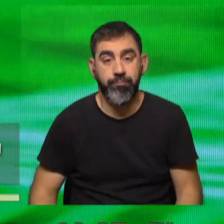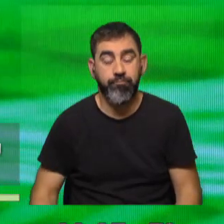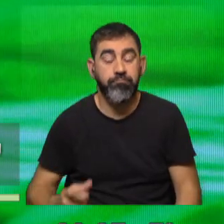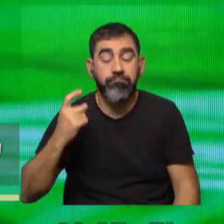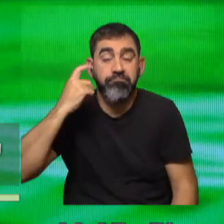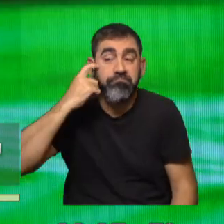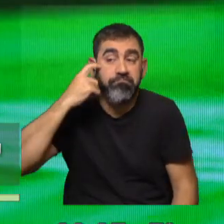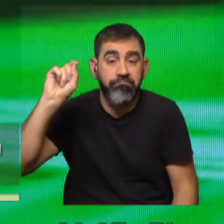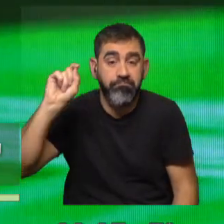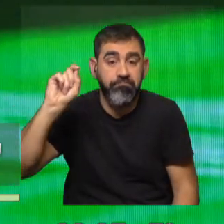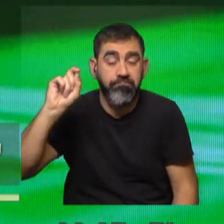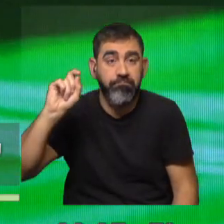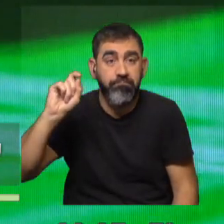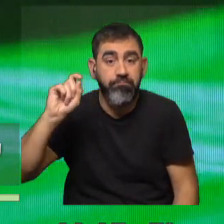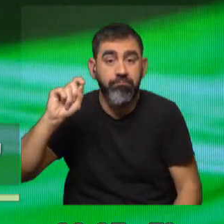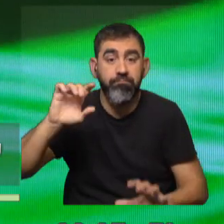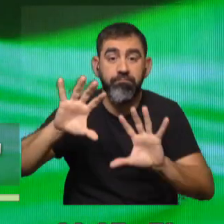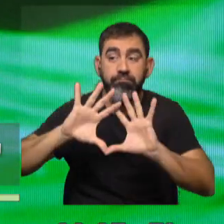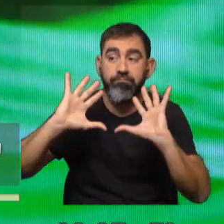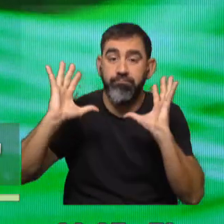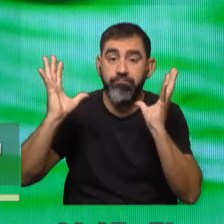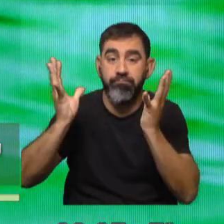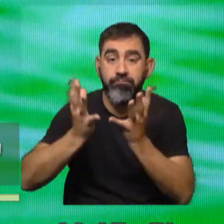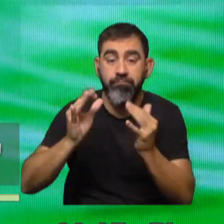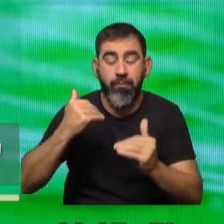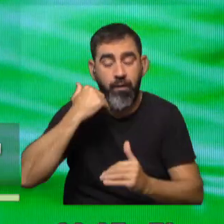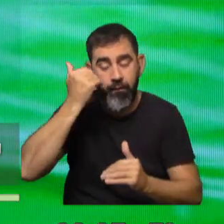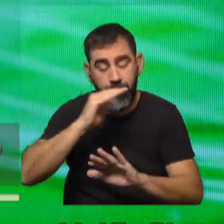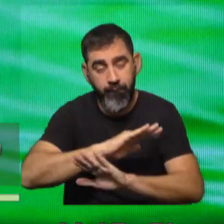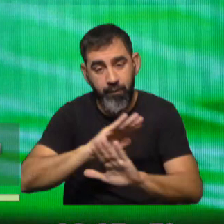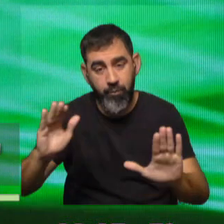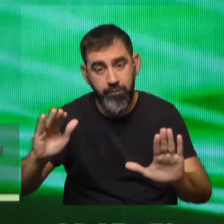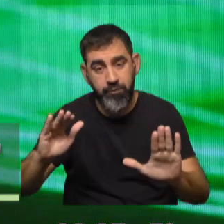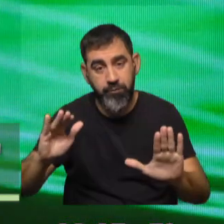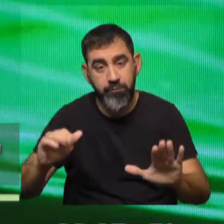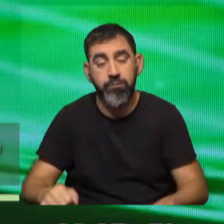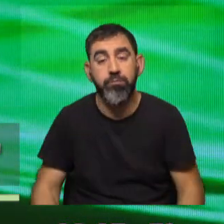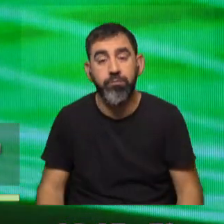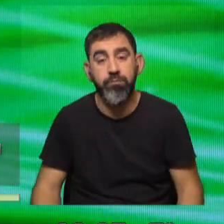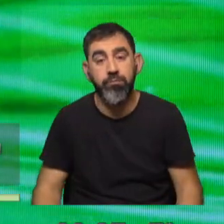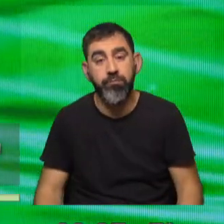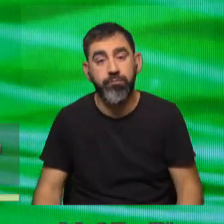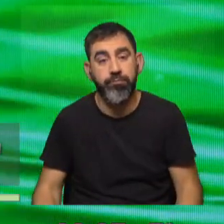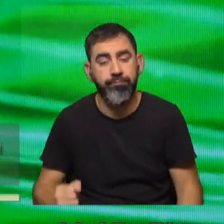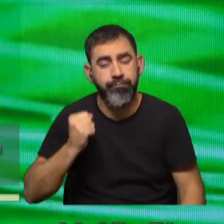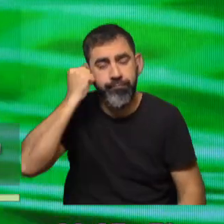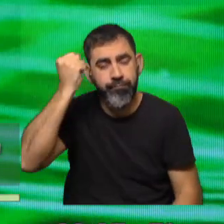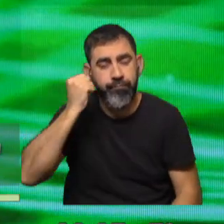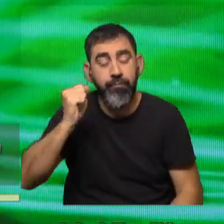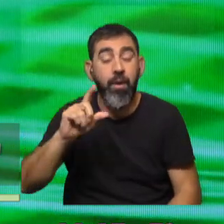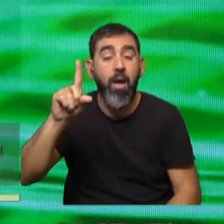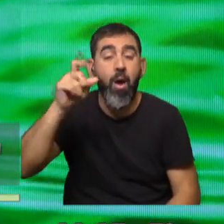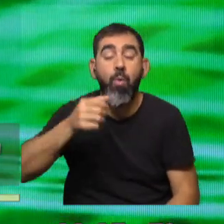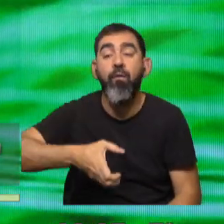que que va a ser de referencia mundial y ya nos causa un poco de vergüenza afuera que es la Fantasía esta del agua bebible